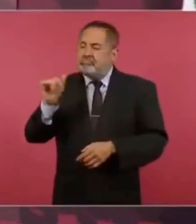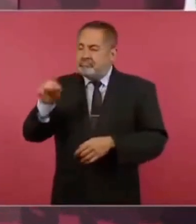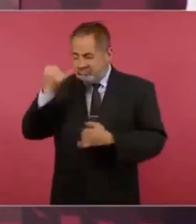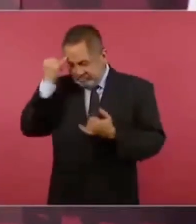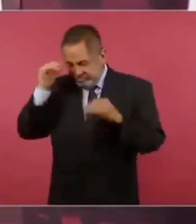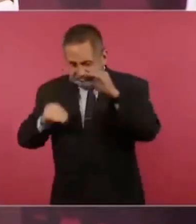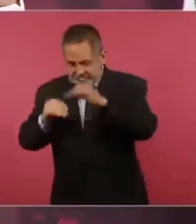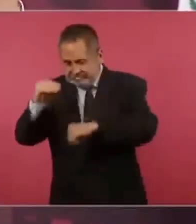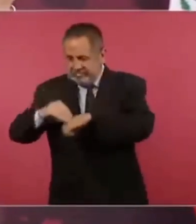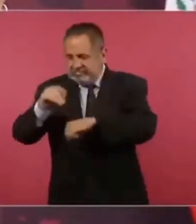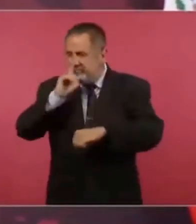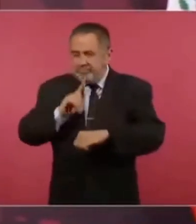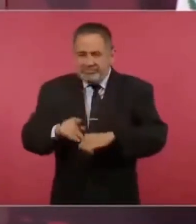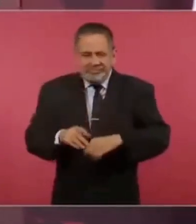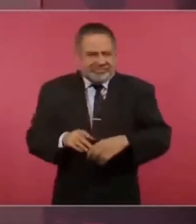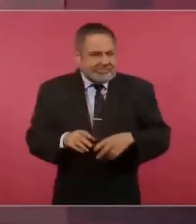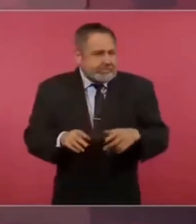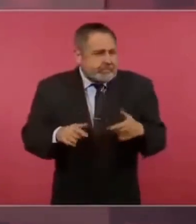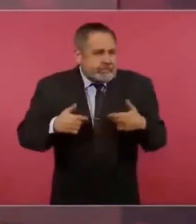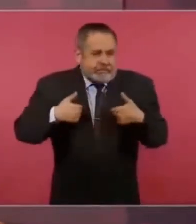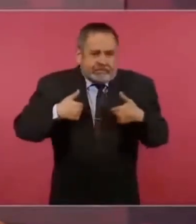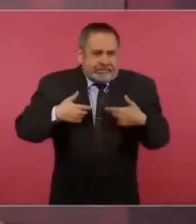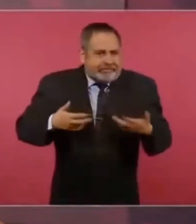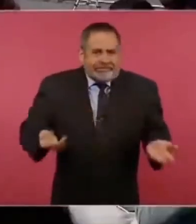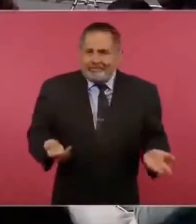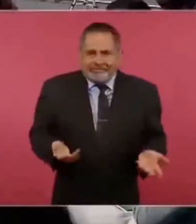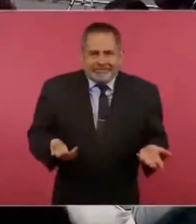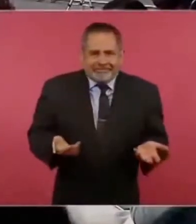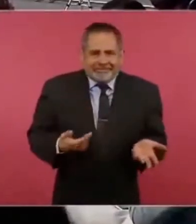Cuando yo no